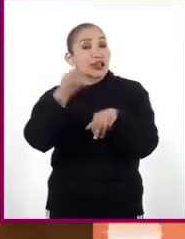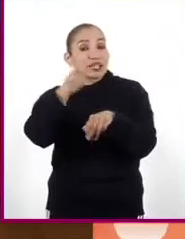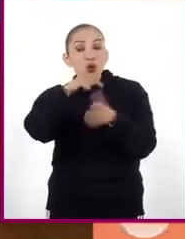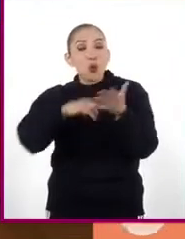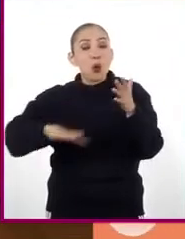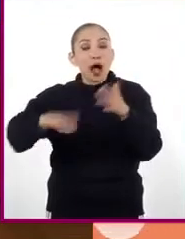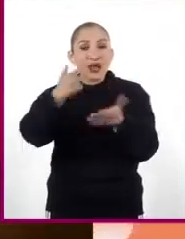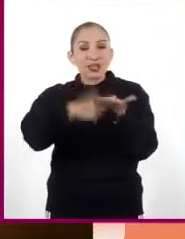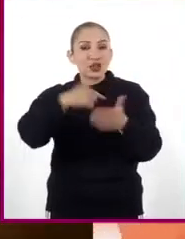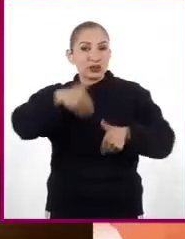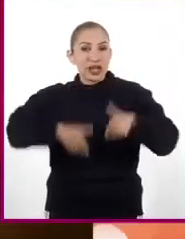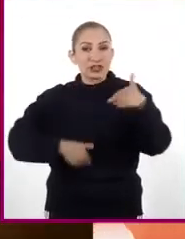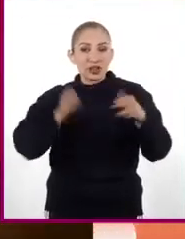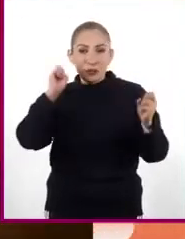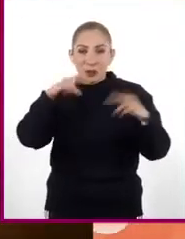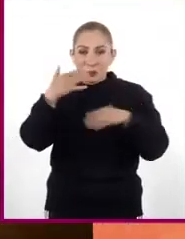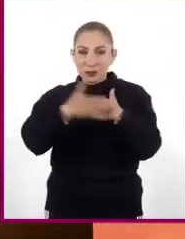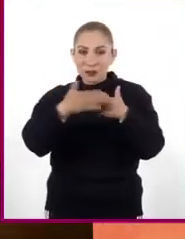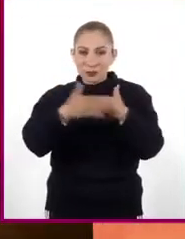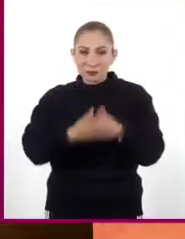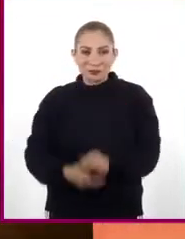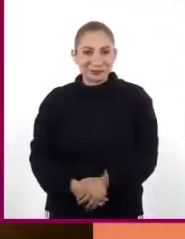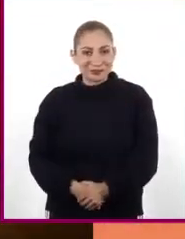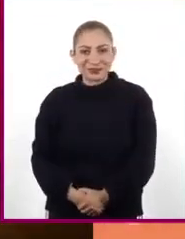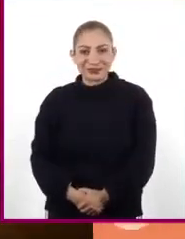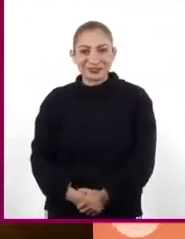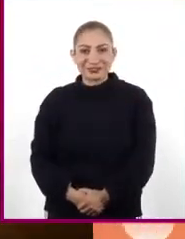el espacio en el teatro. Hasta el próximo bloque.